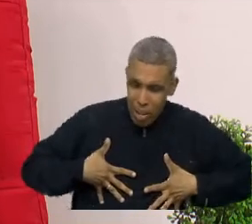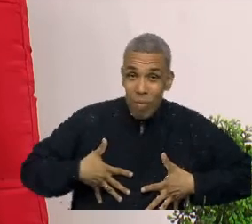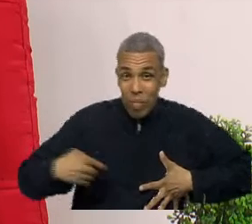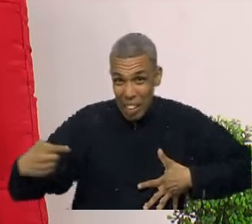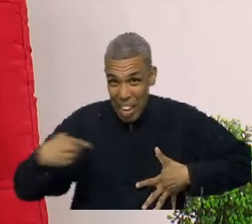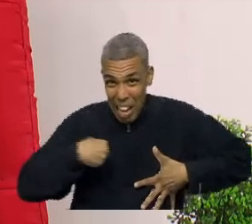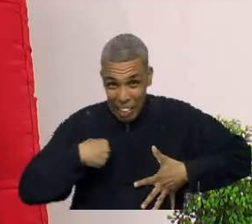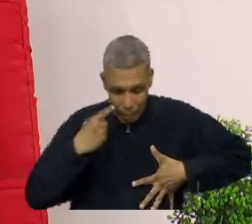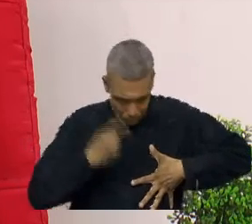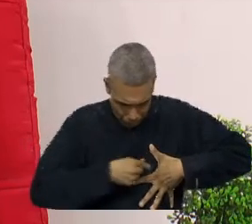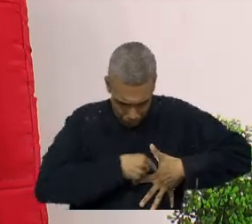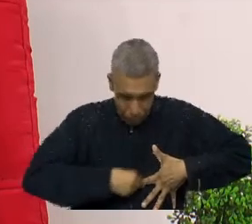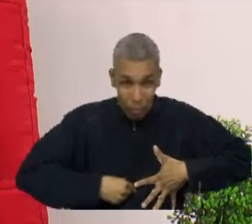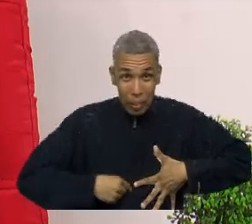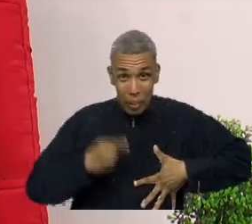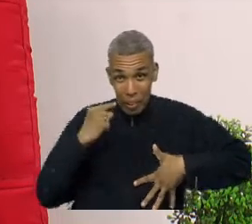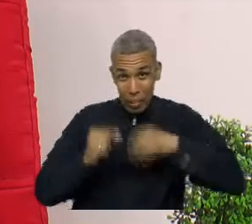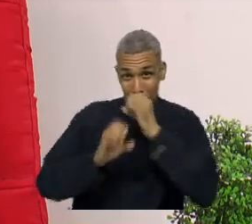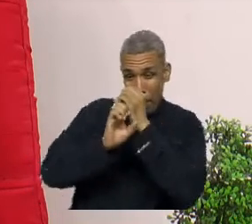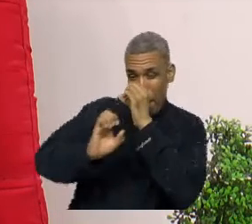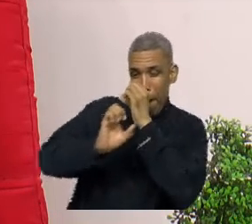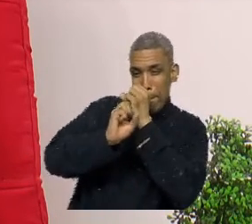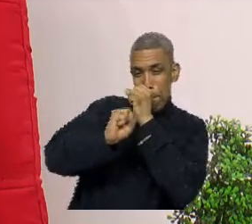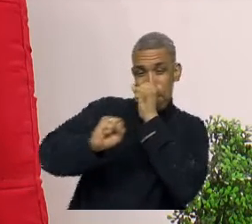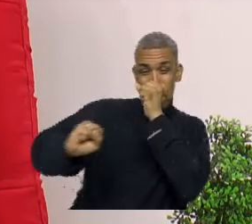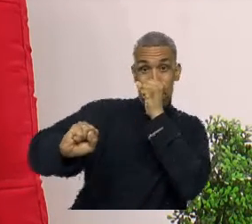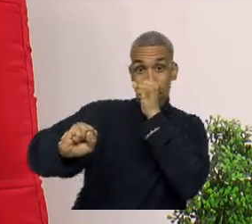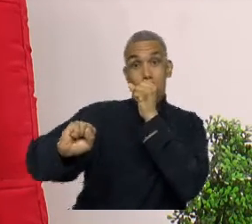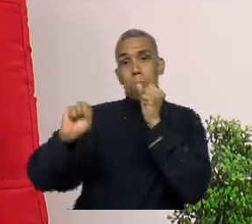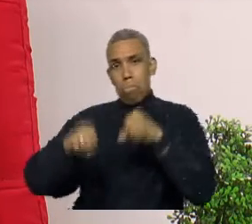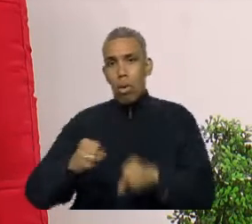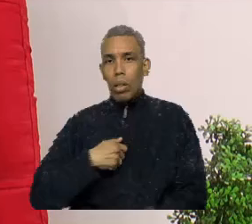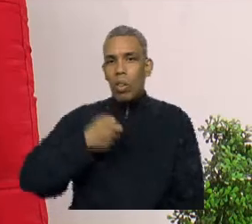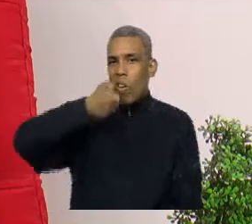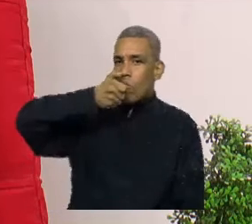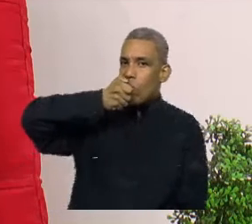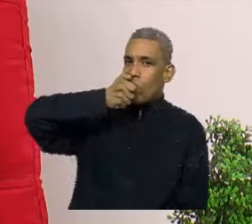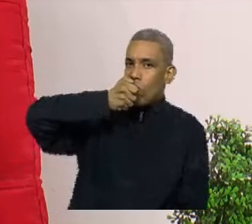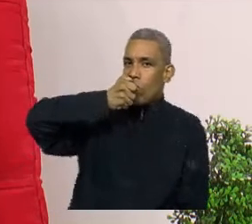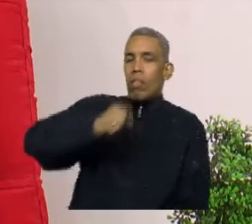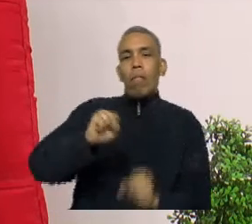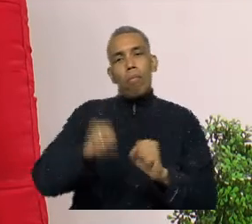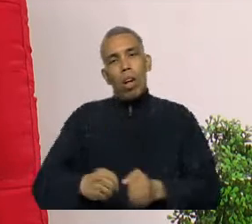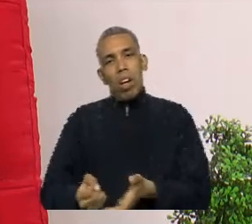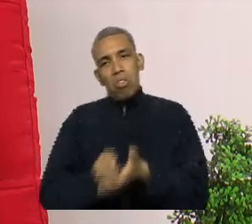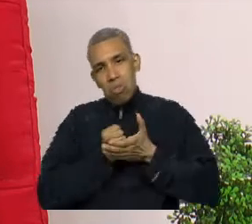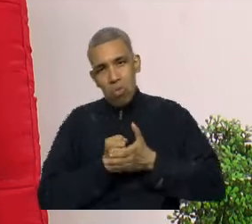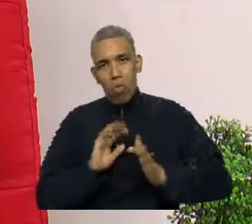lo abre y hace que el bronquio pues no se cierre. Para el proceso